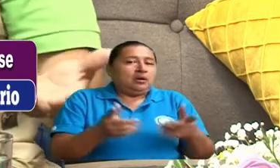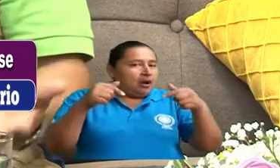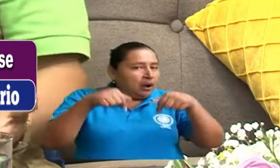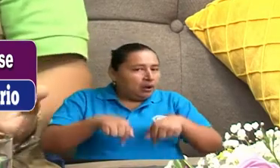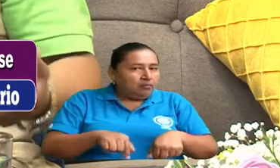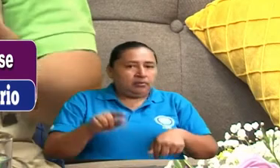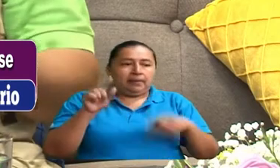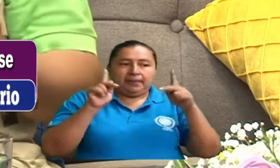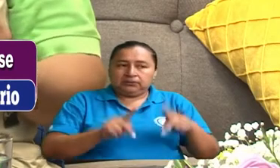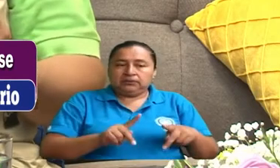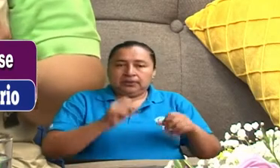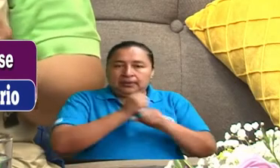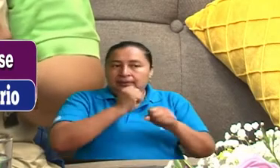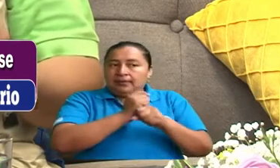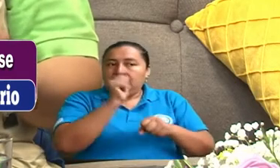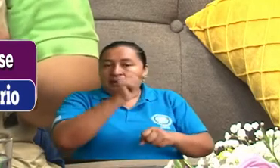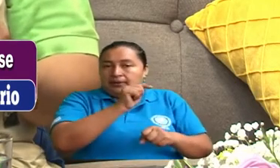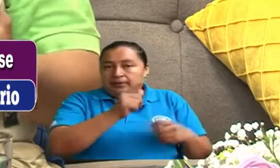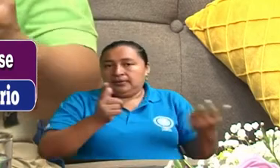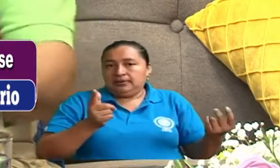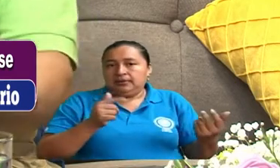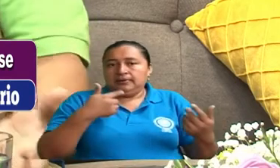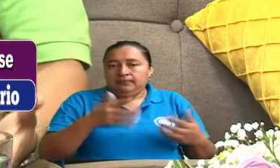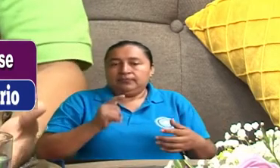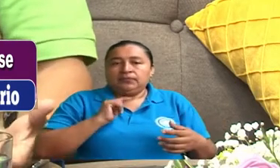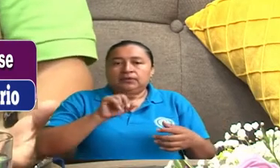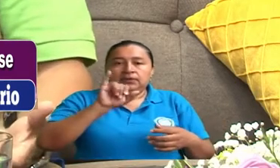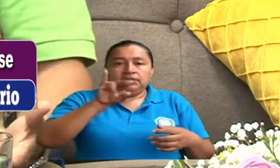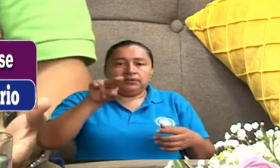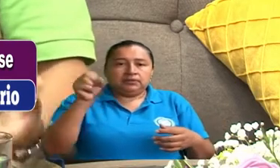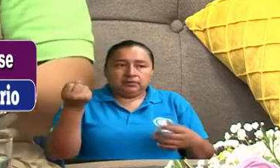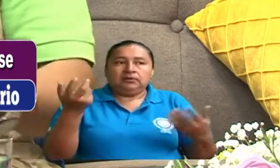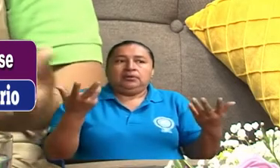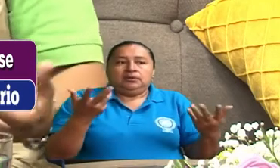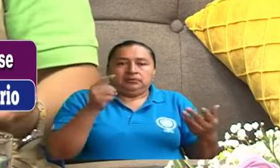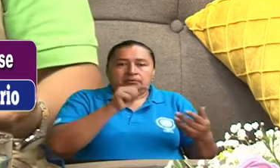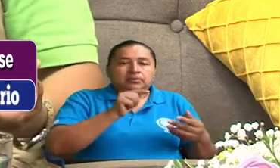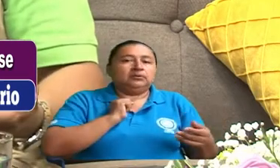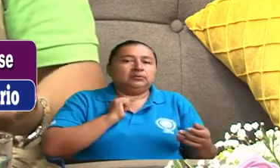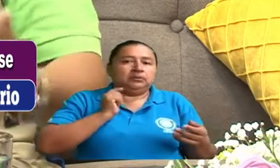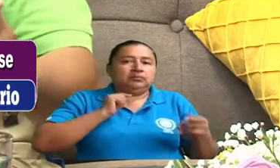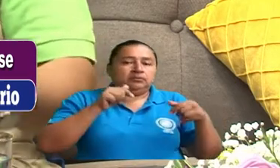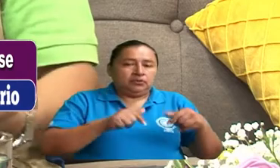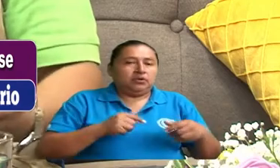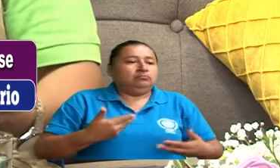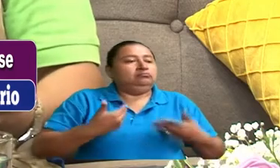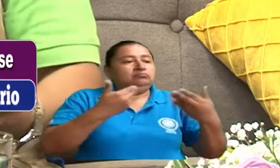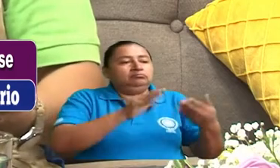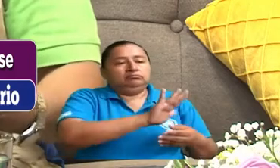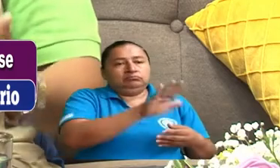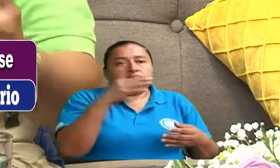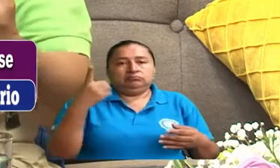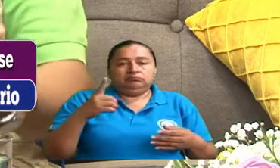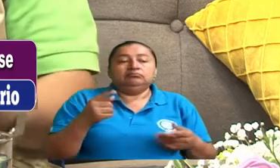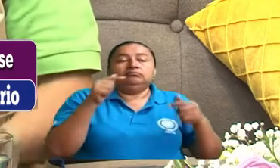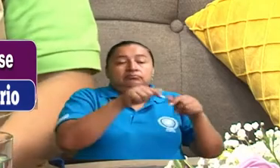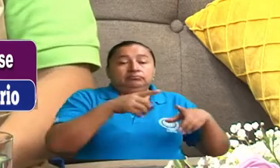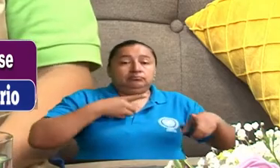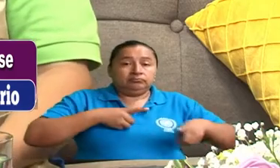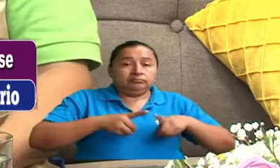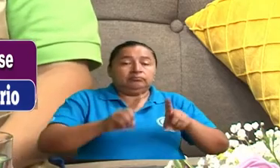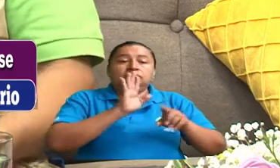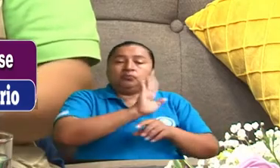un reciclador que ya tenga, ¿verdad?, un seguro social, desde ahí estamos restituyendo derechos, estamos dignificando